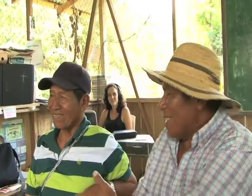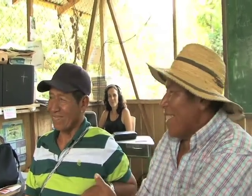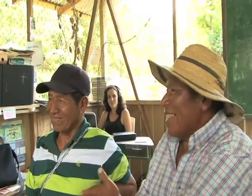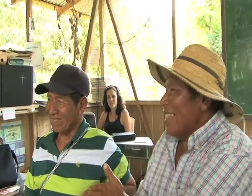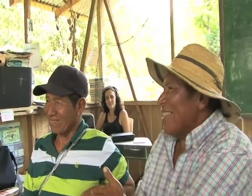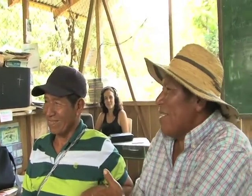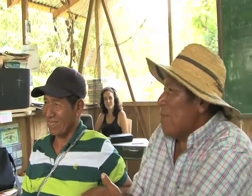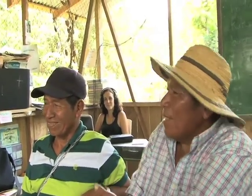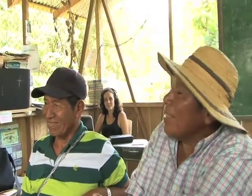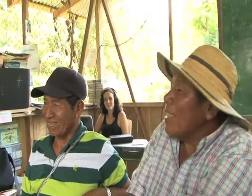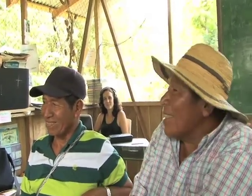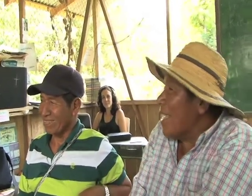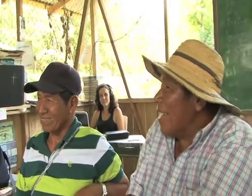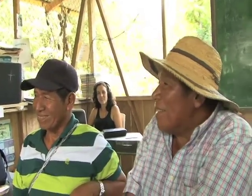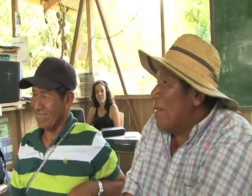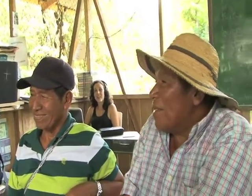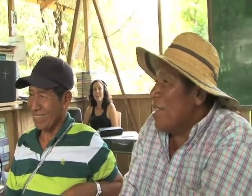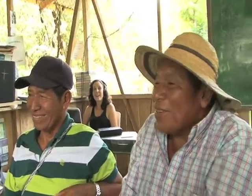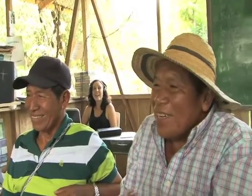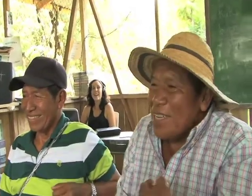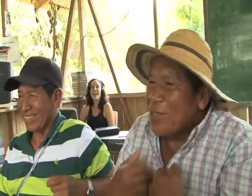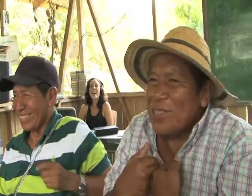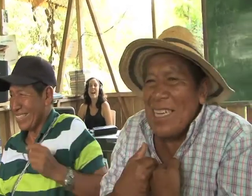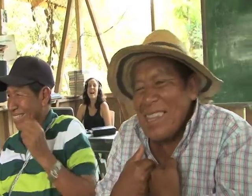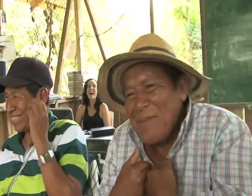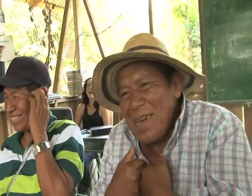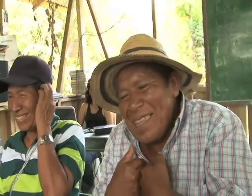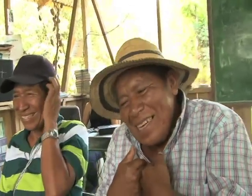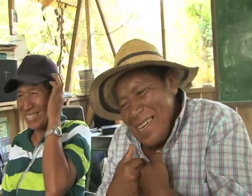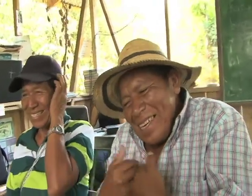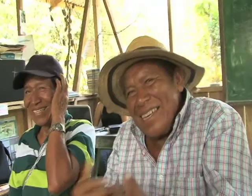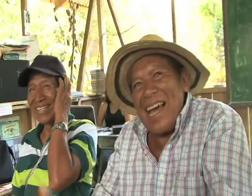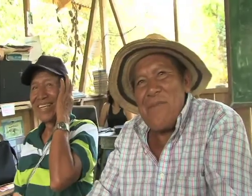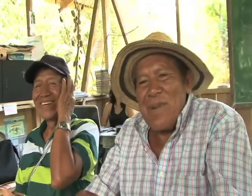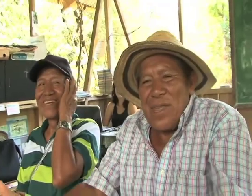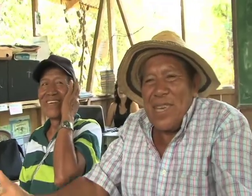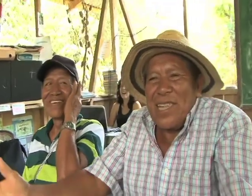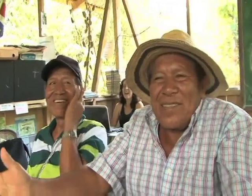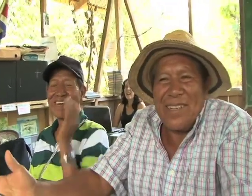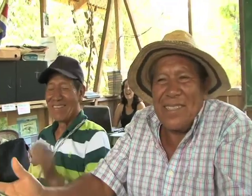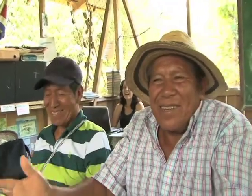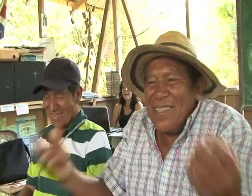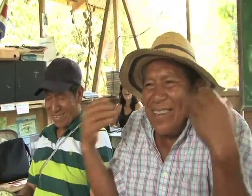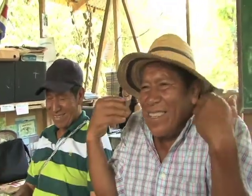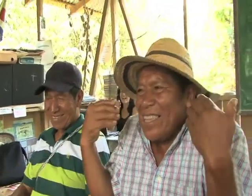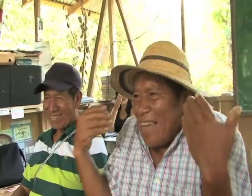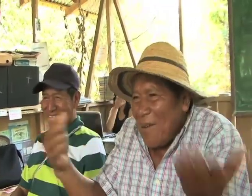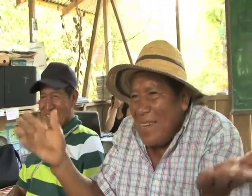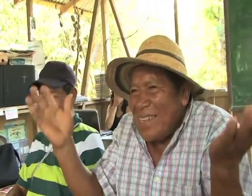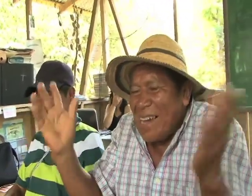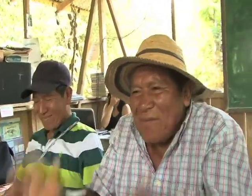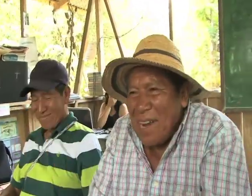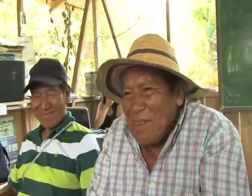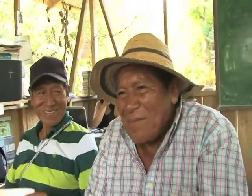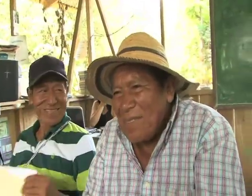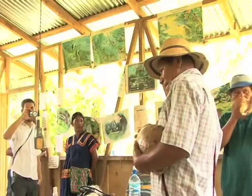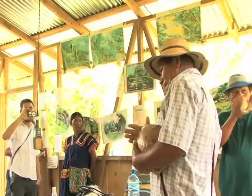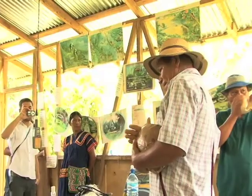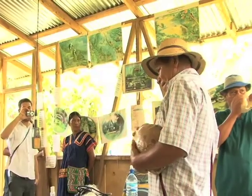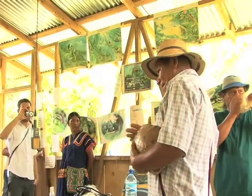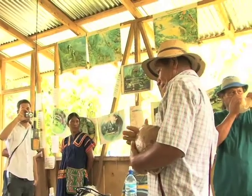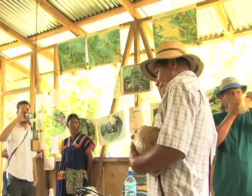dicen a mí que era la silla presidencial, y yo inocentemente, y ahí me siento, yo sin saber, y ahí para